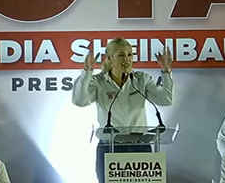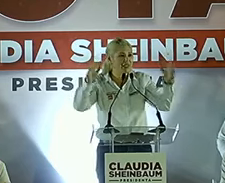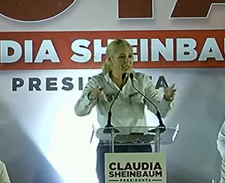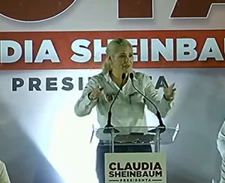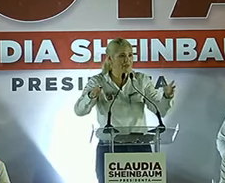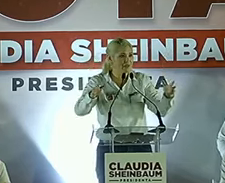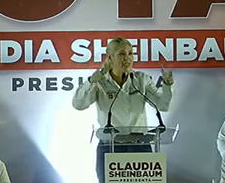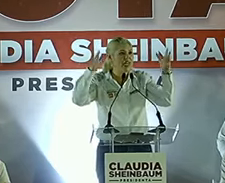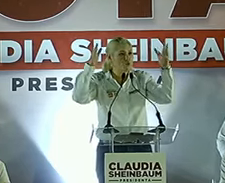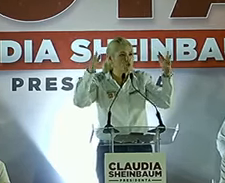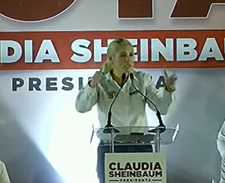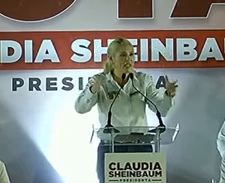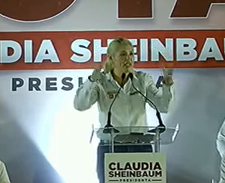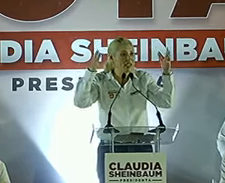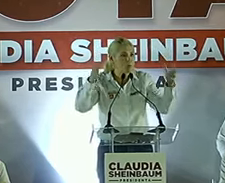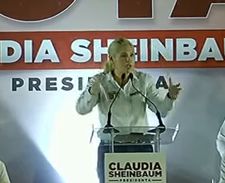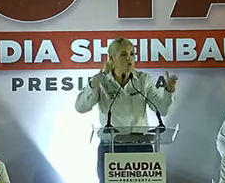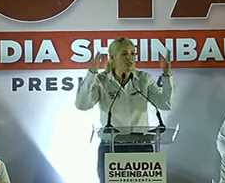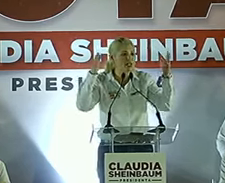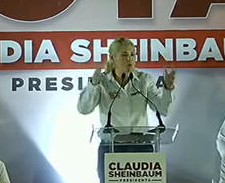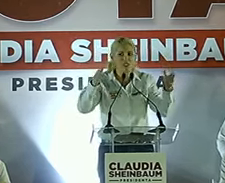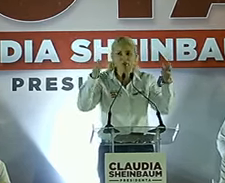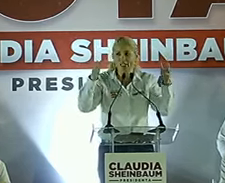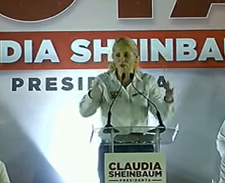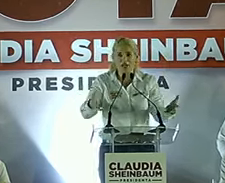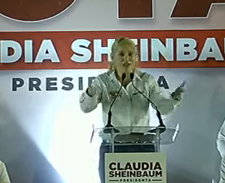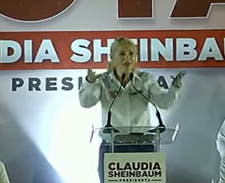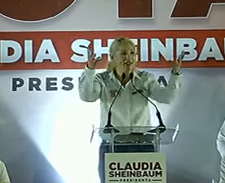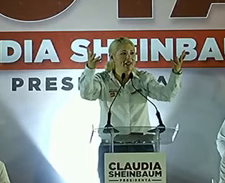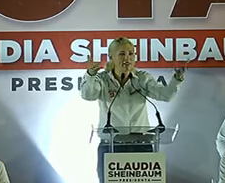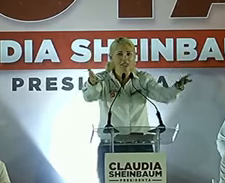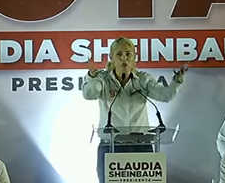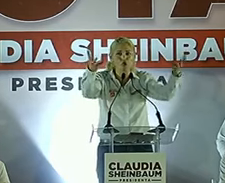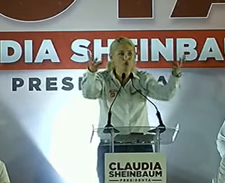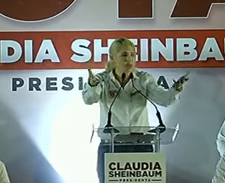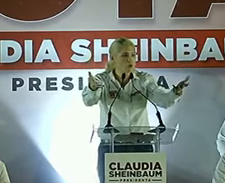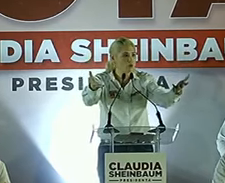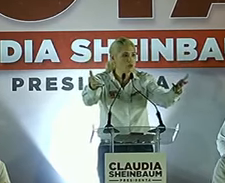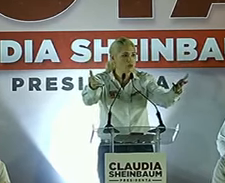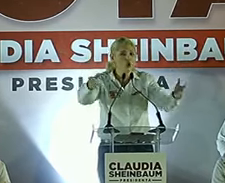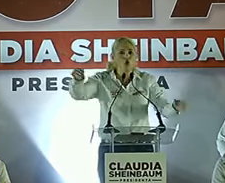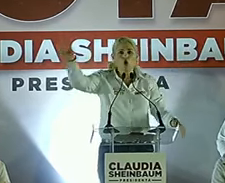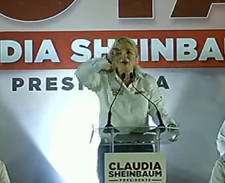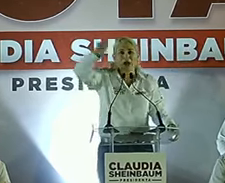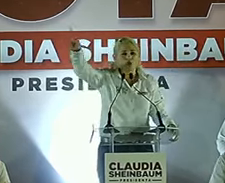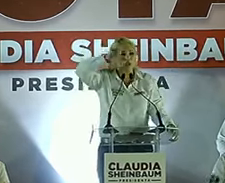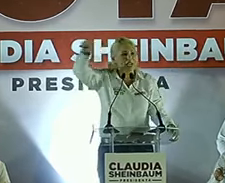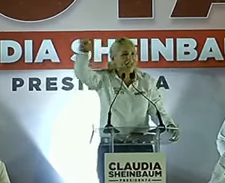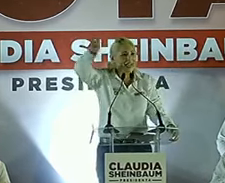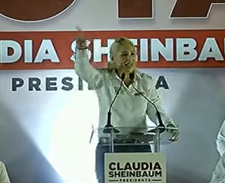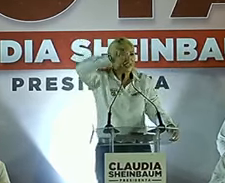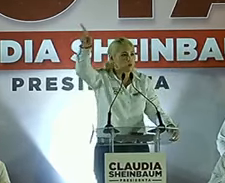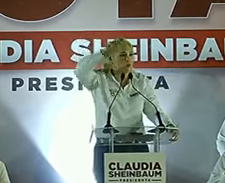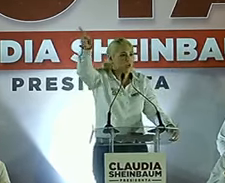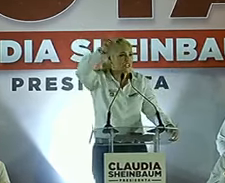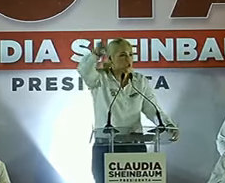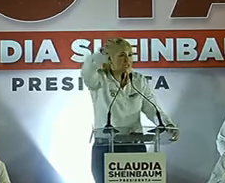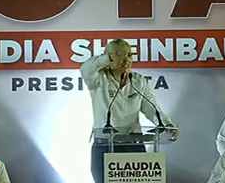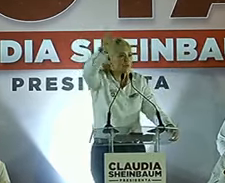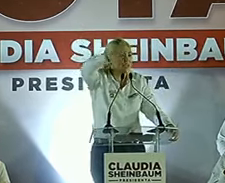mantener la armonía y la paz durante el proceso electoral está en sus manos no vamos a caer en las